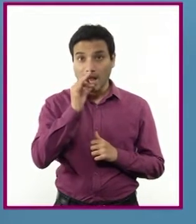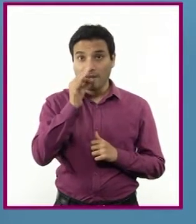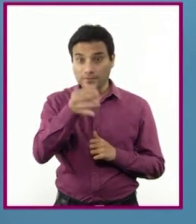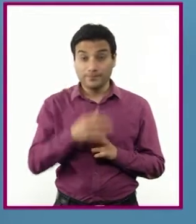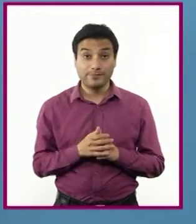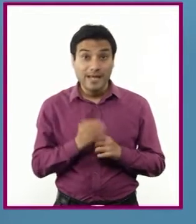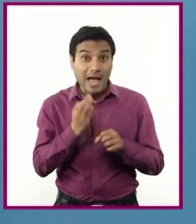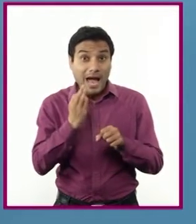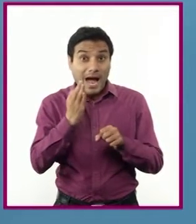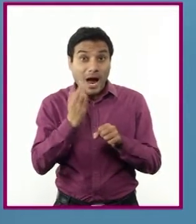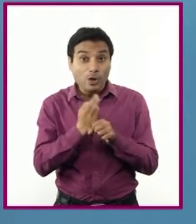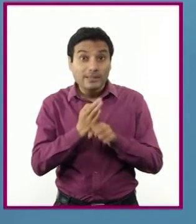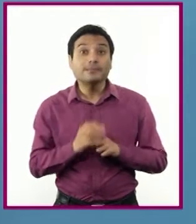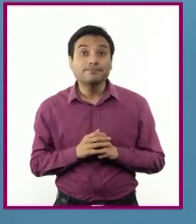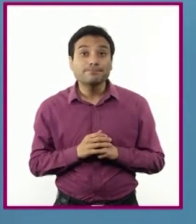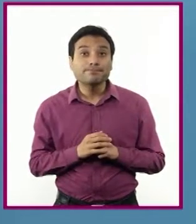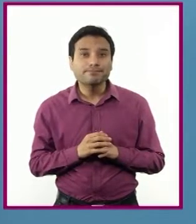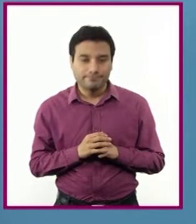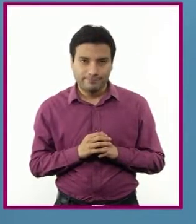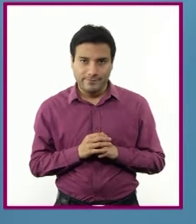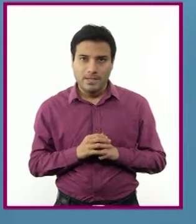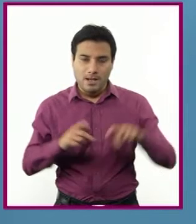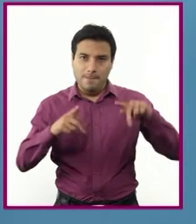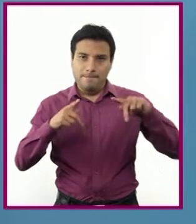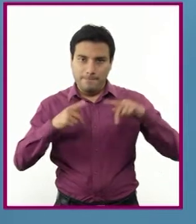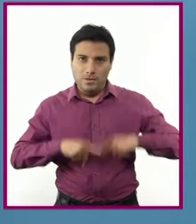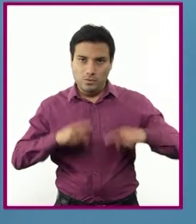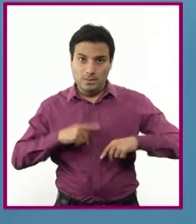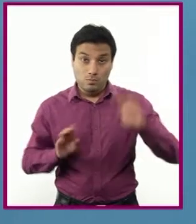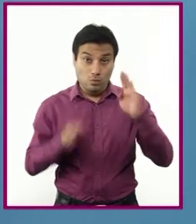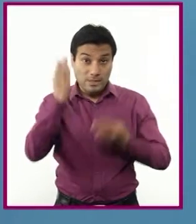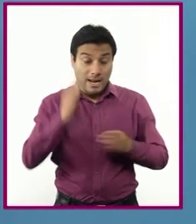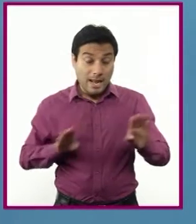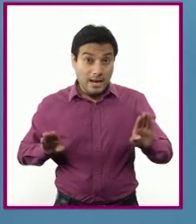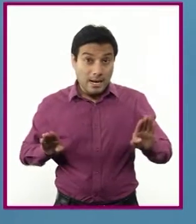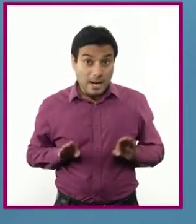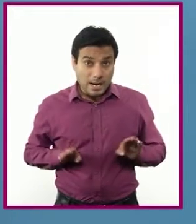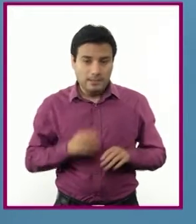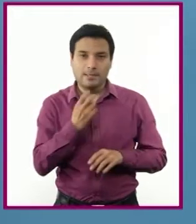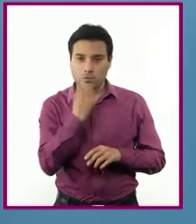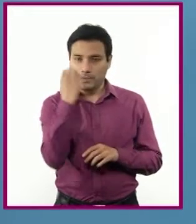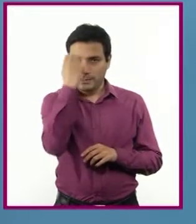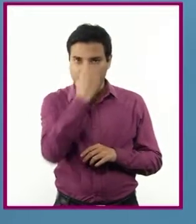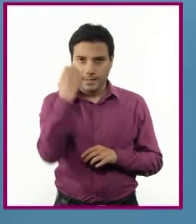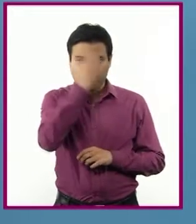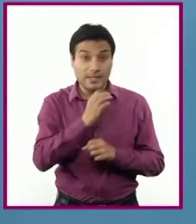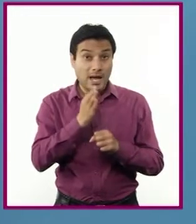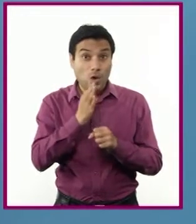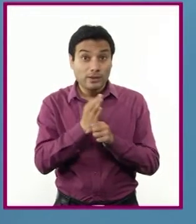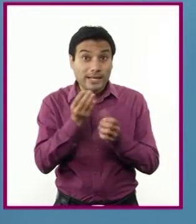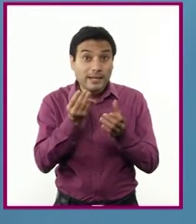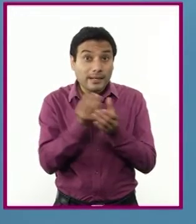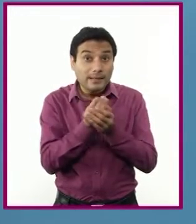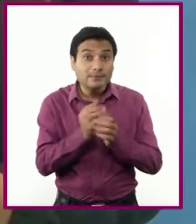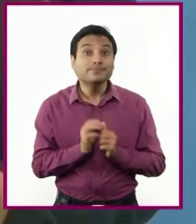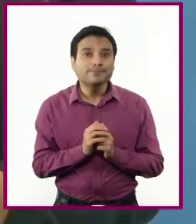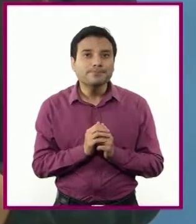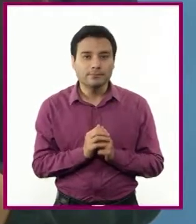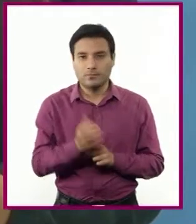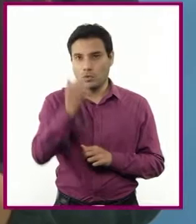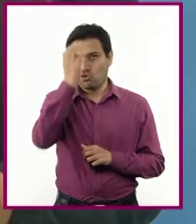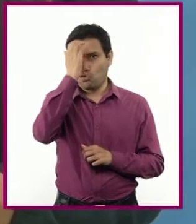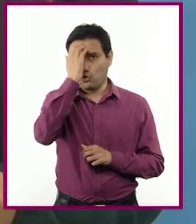continuaremos estudiando las características de la población mundial, por lo que en la sesión del día de hoy nos adentraremos